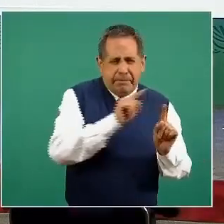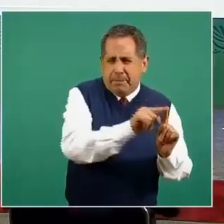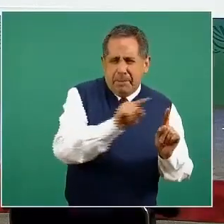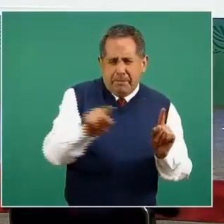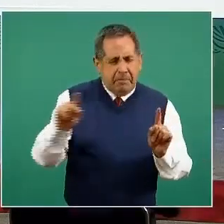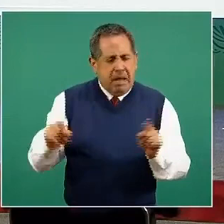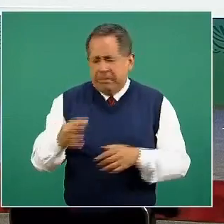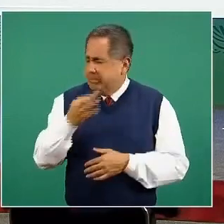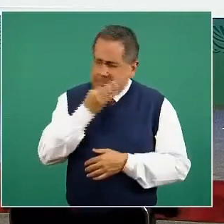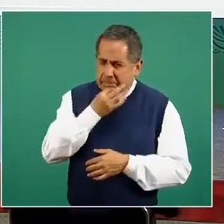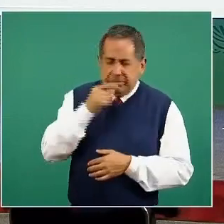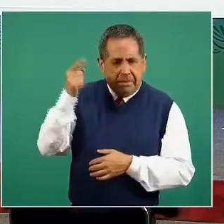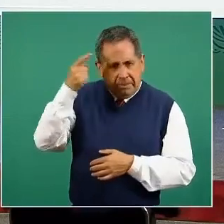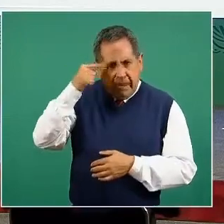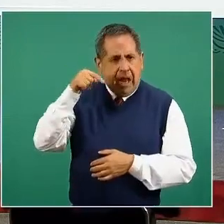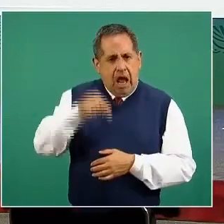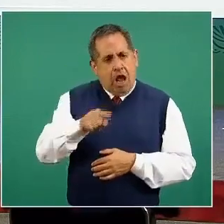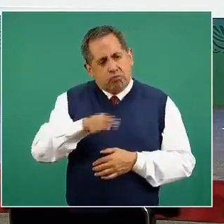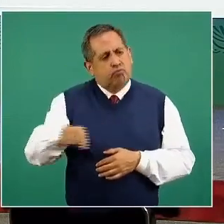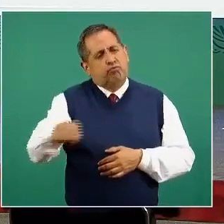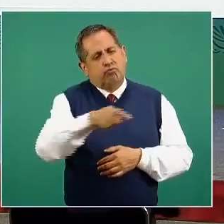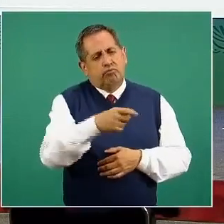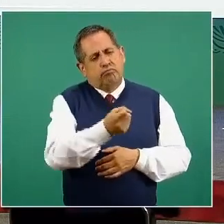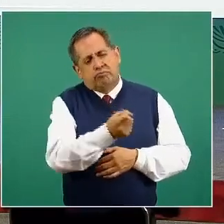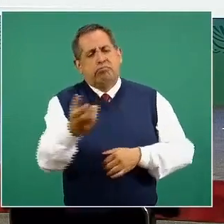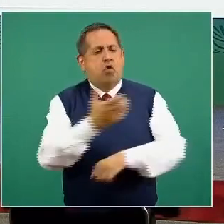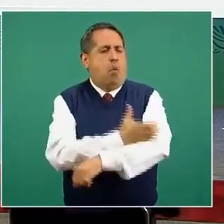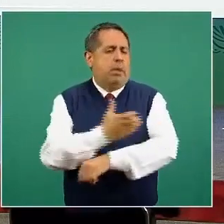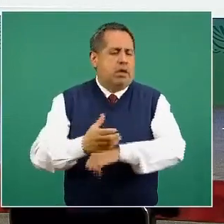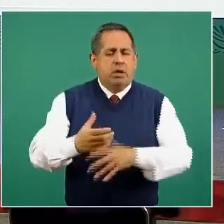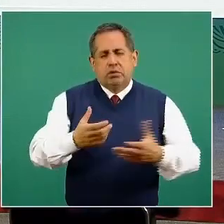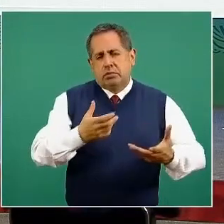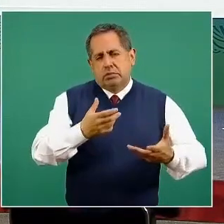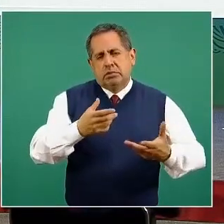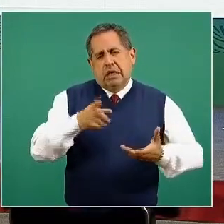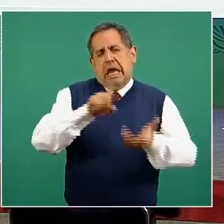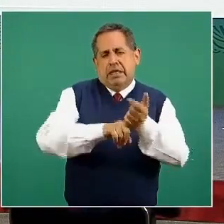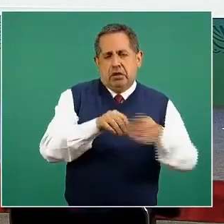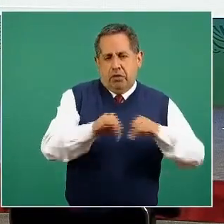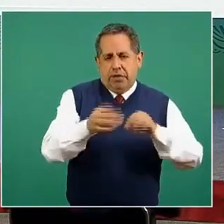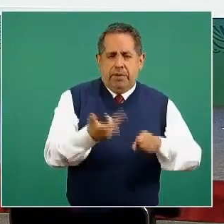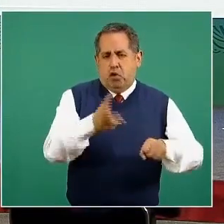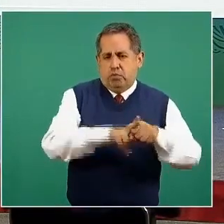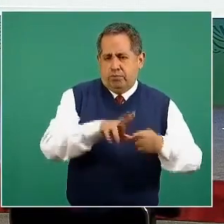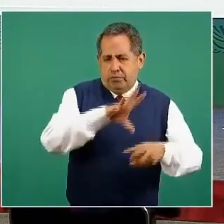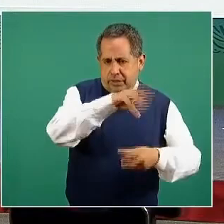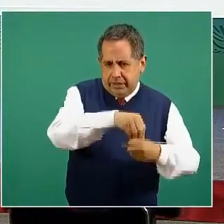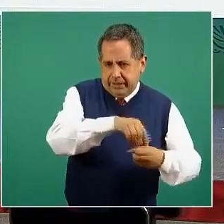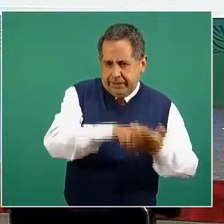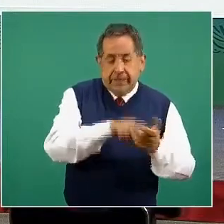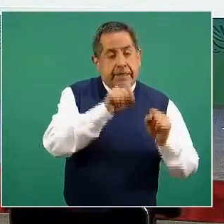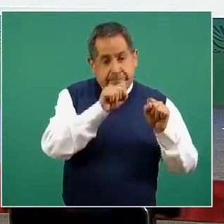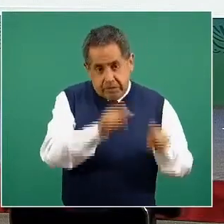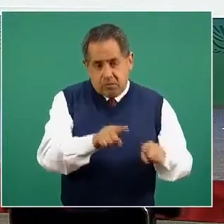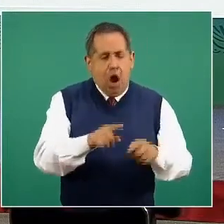utilizados para vacunar a nuestras compañeras y compañeros del sector salud de las unidades